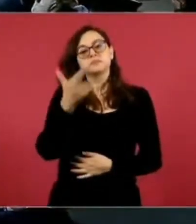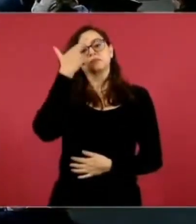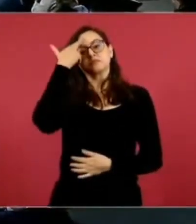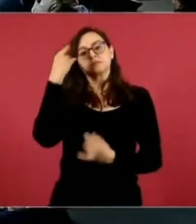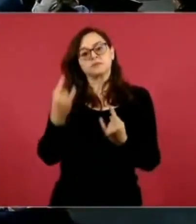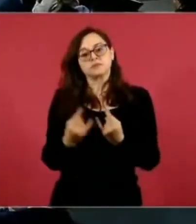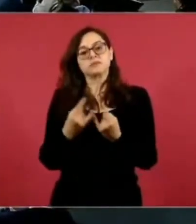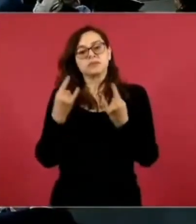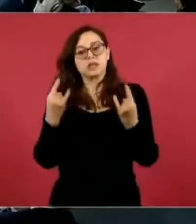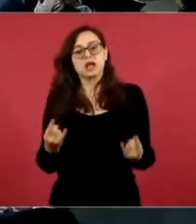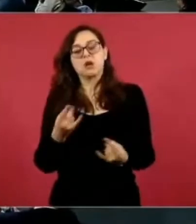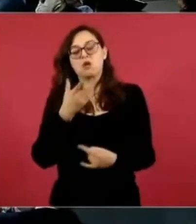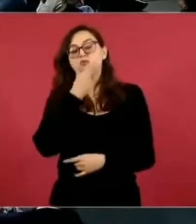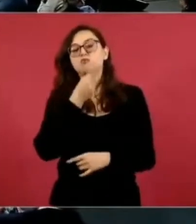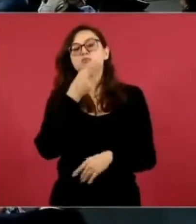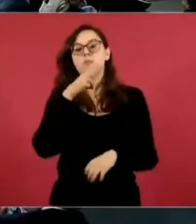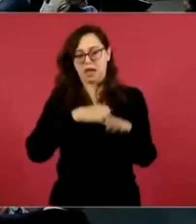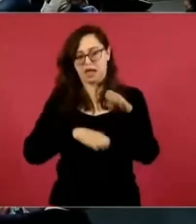lo que decía Daniel,